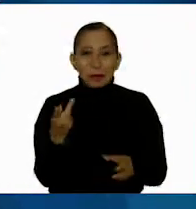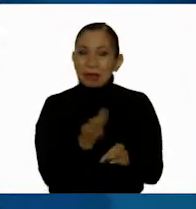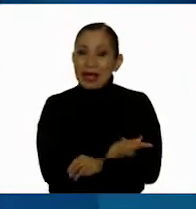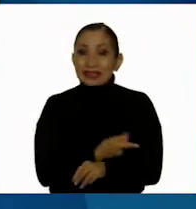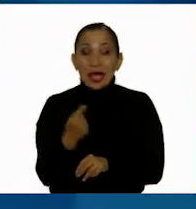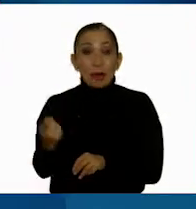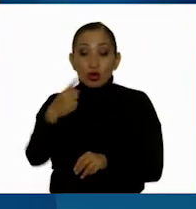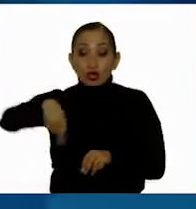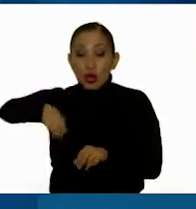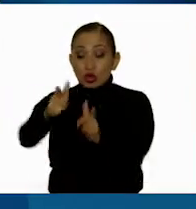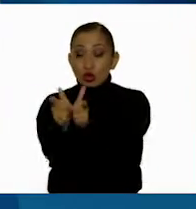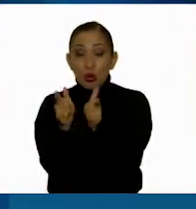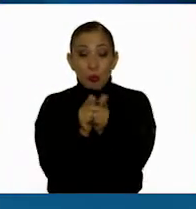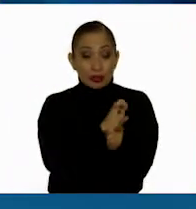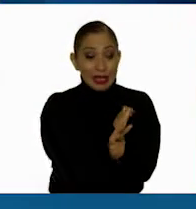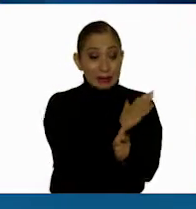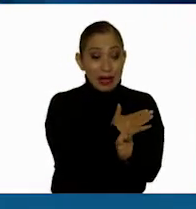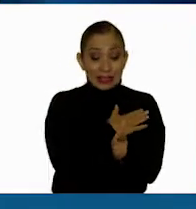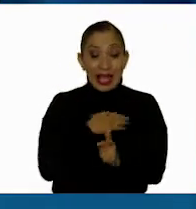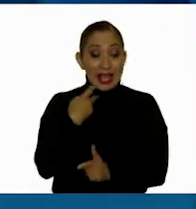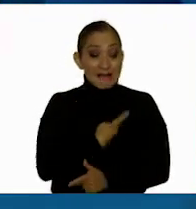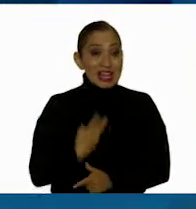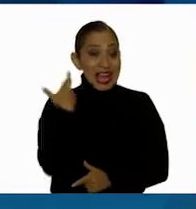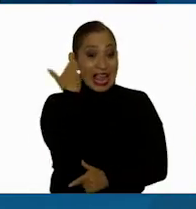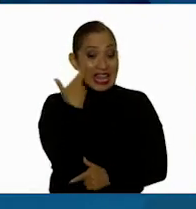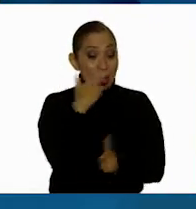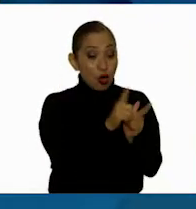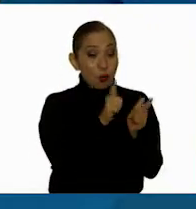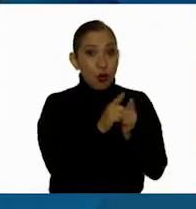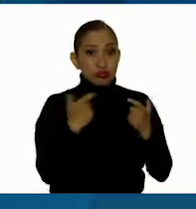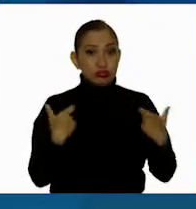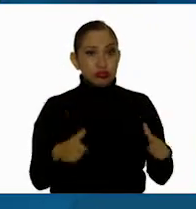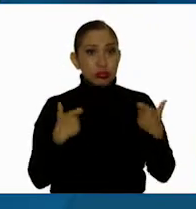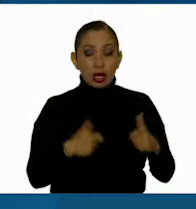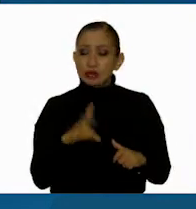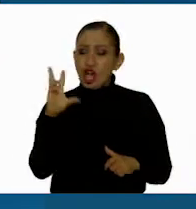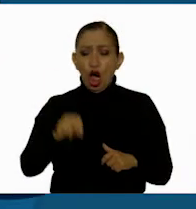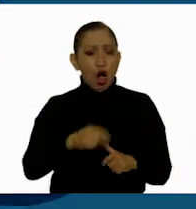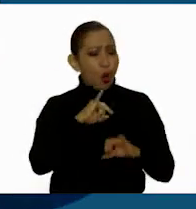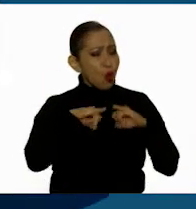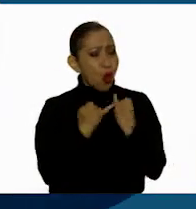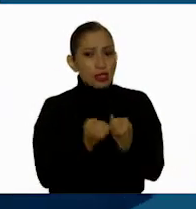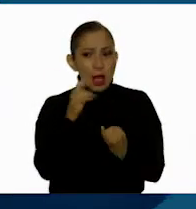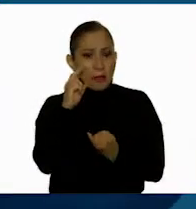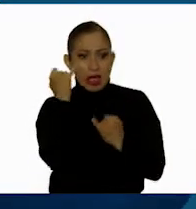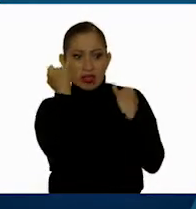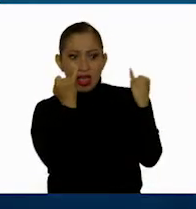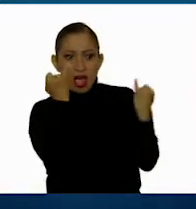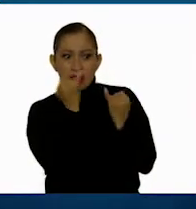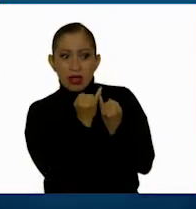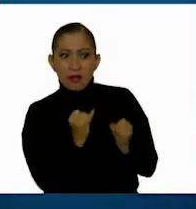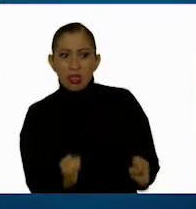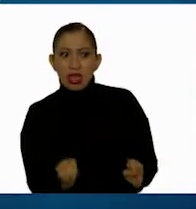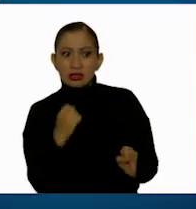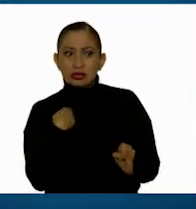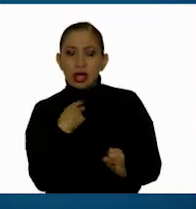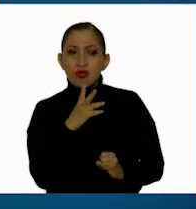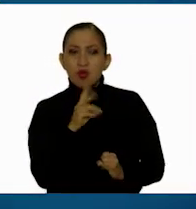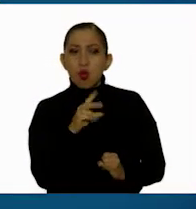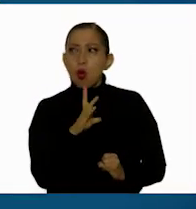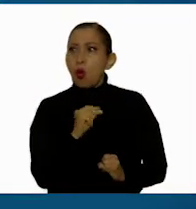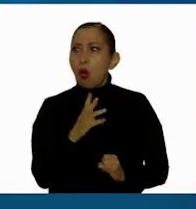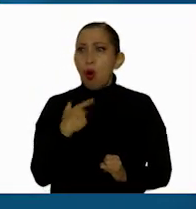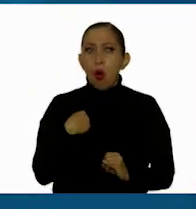Poderosos sectores, tanto en España como en el virreinato, ven en la creación de la junta peligrosas ideas de autonomía o, peor aún,